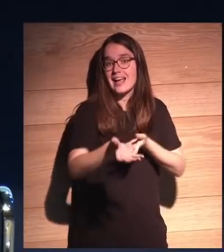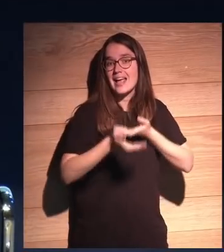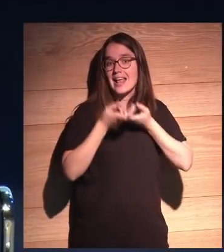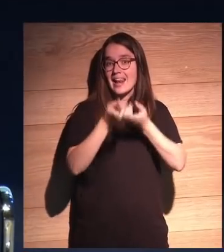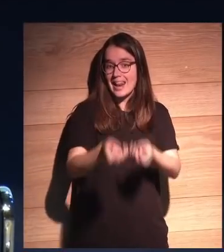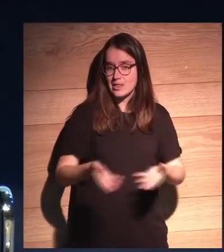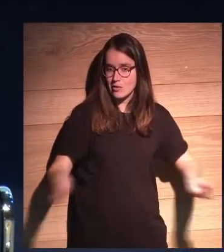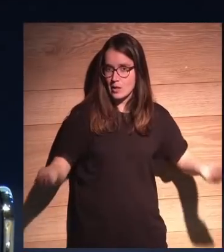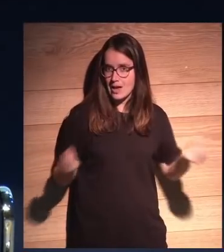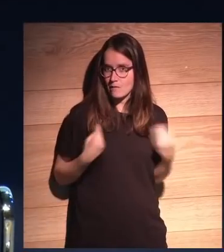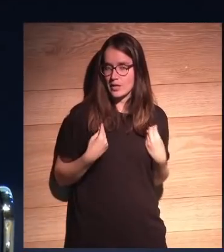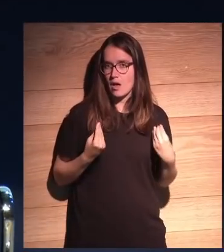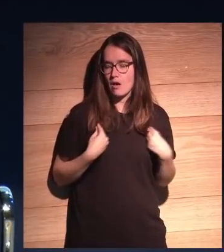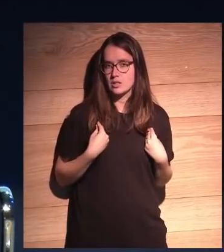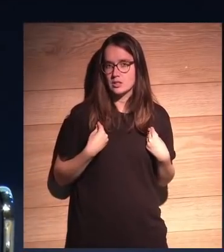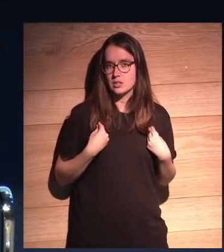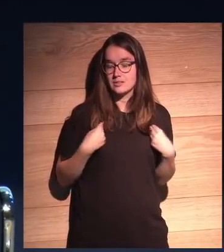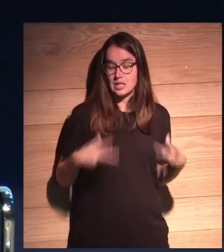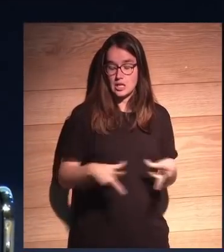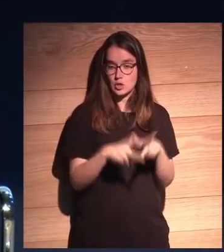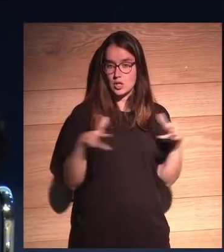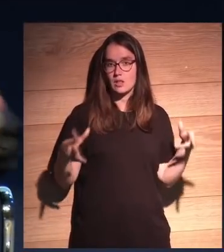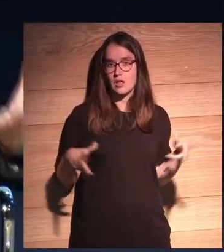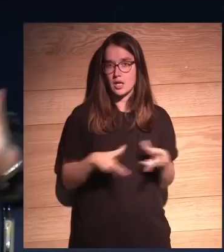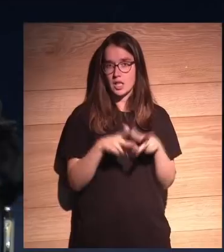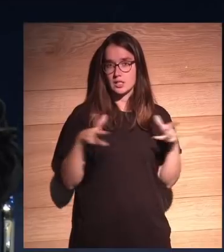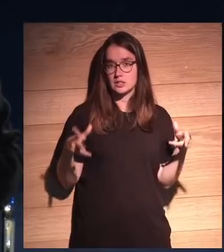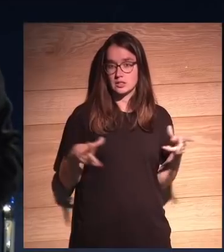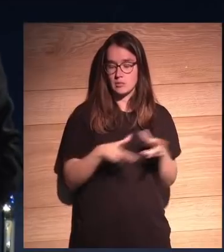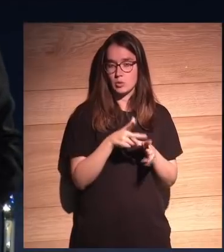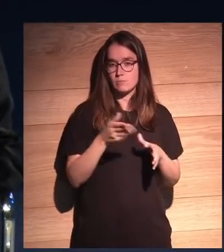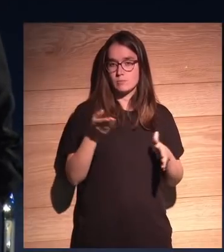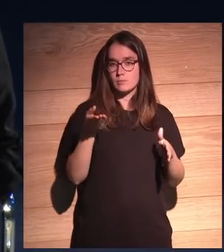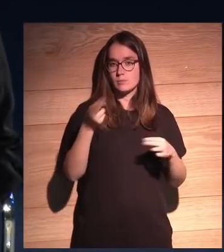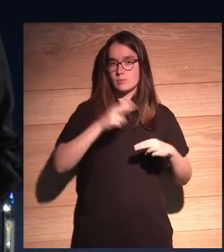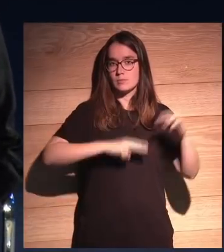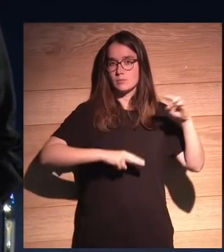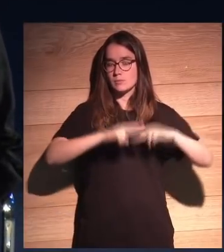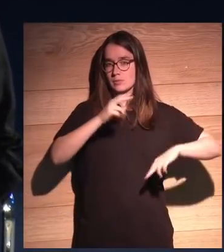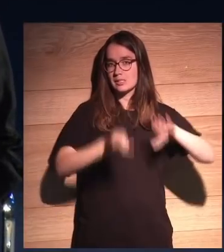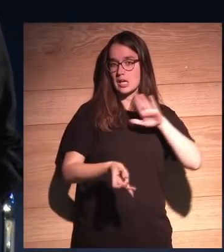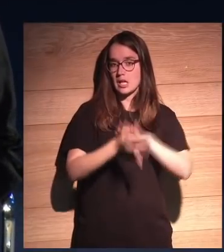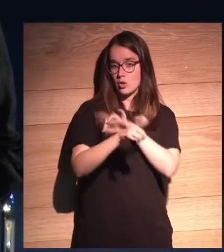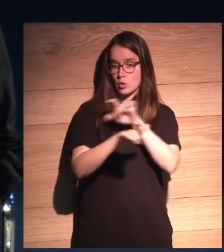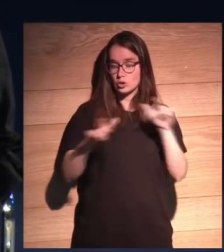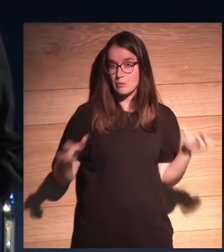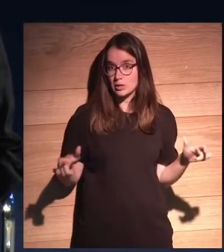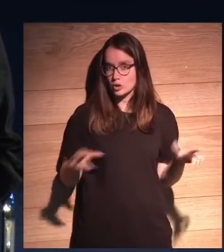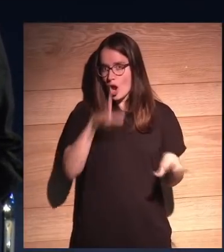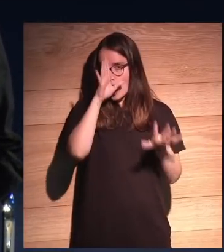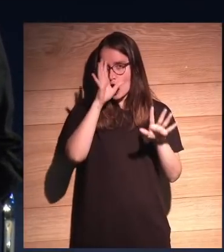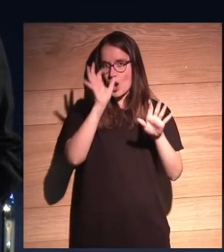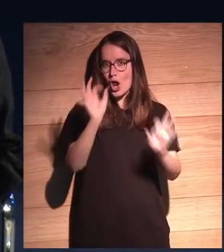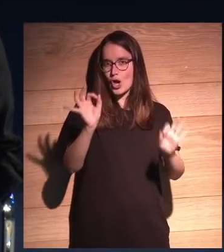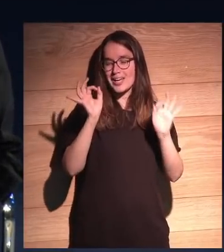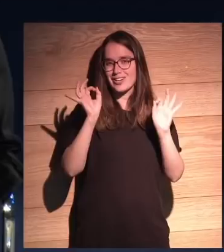de la vida de las sociedades que hemos ido componiendo los seres humanos,